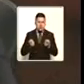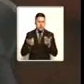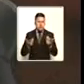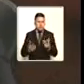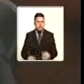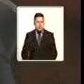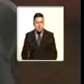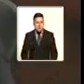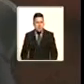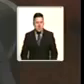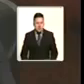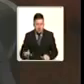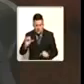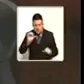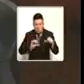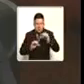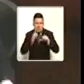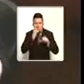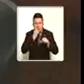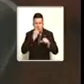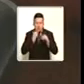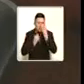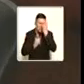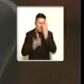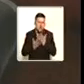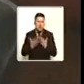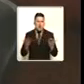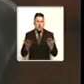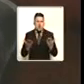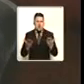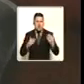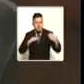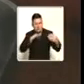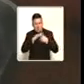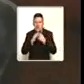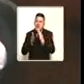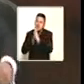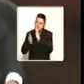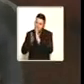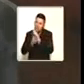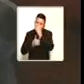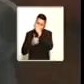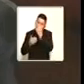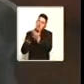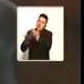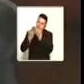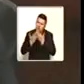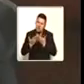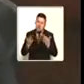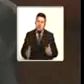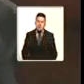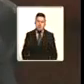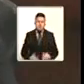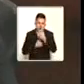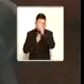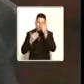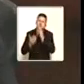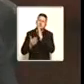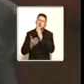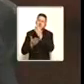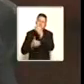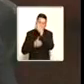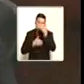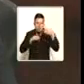de precursores químicos? ¿Por dónde están entrando? Esa información la debería estar entregando las FARC si realmente